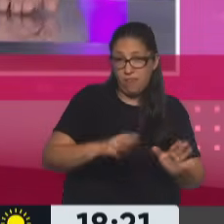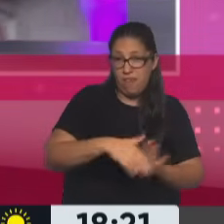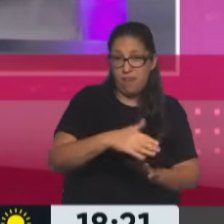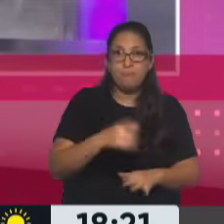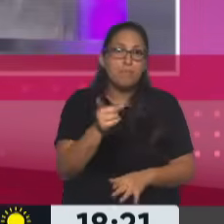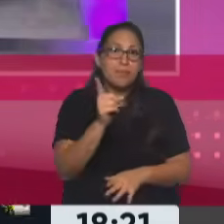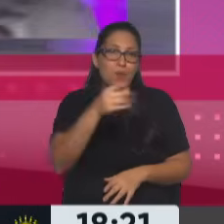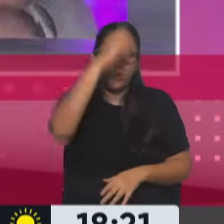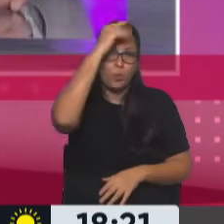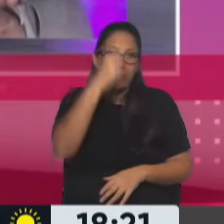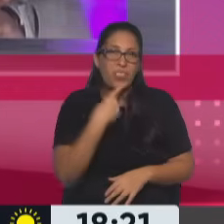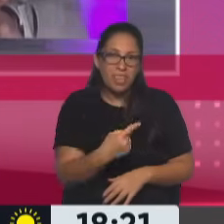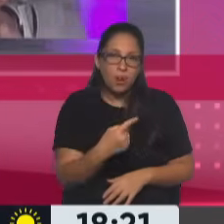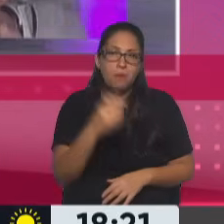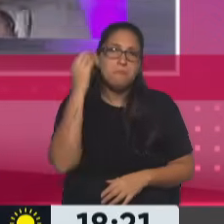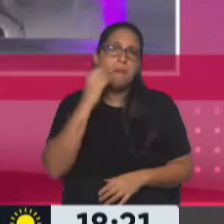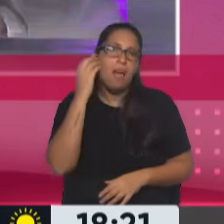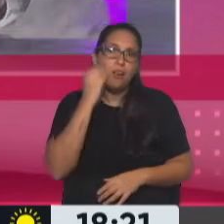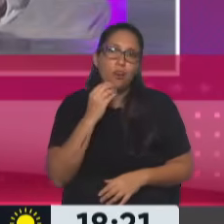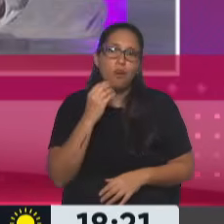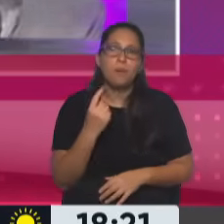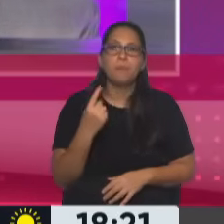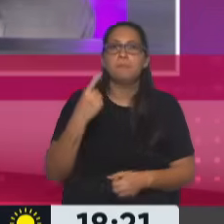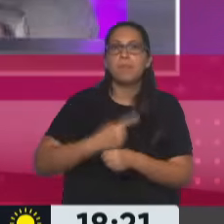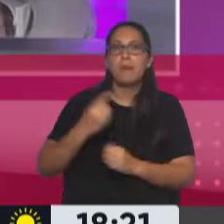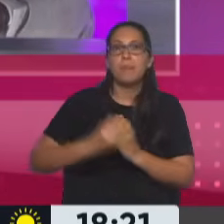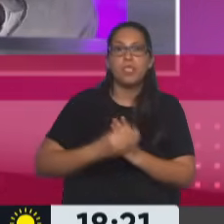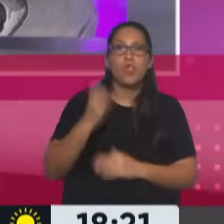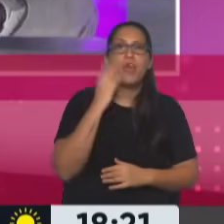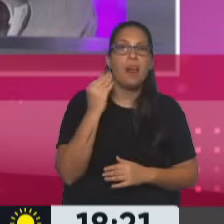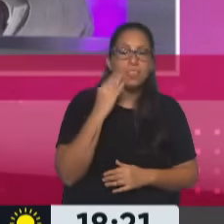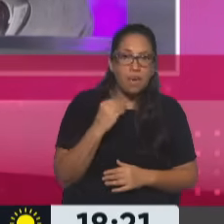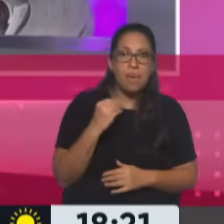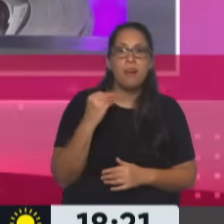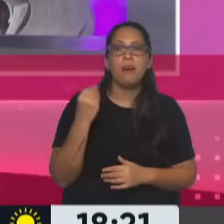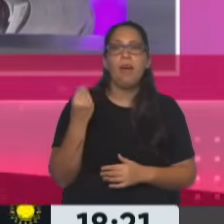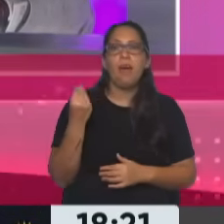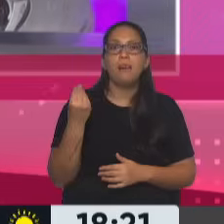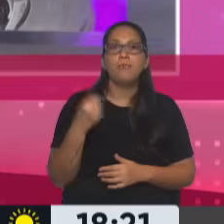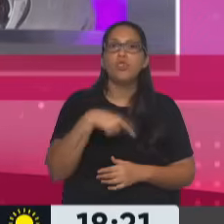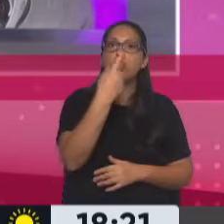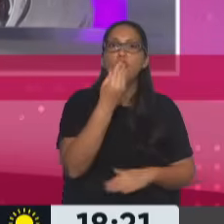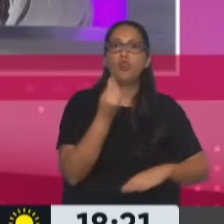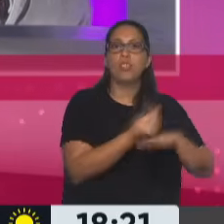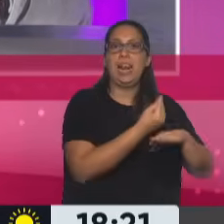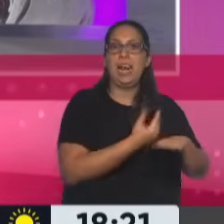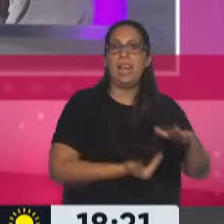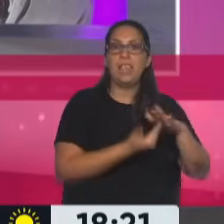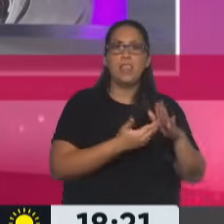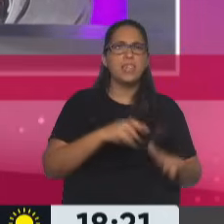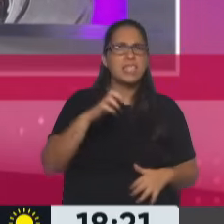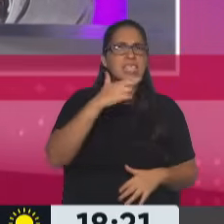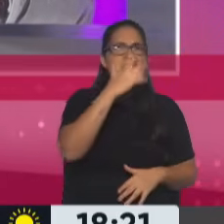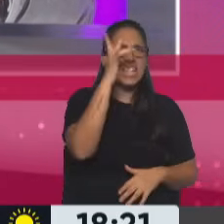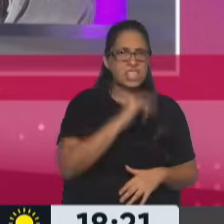lo dijo el propio Trump. Macron, el primer ministro de Inglaterra, con otros líderes progresistas, Pedro Sánchez habló inclusive